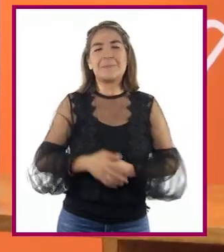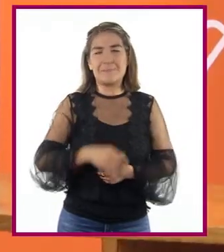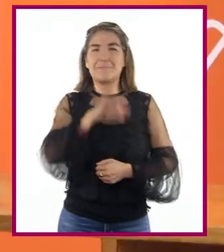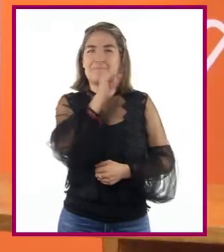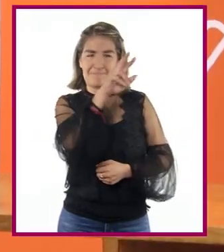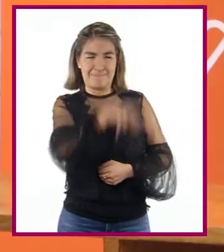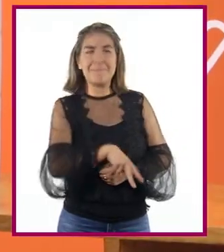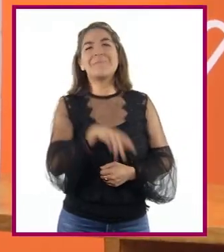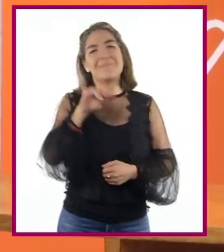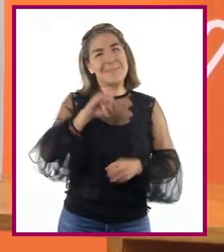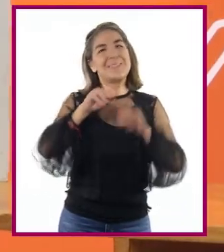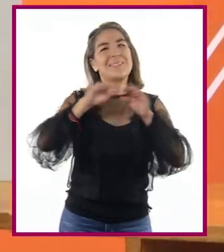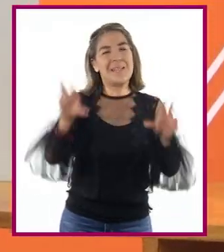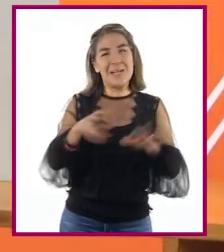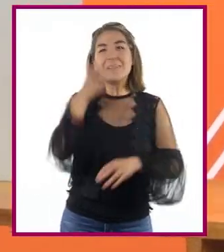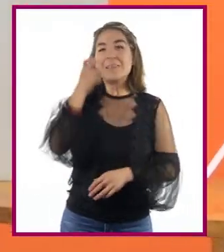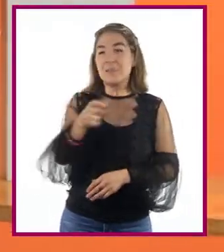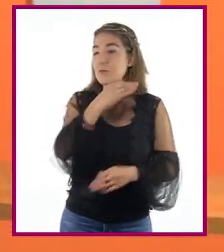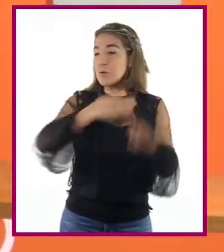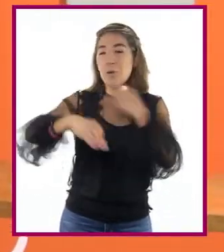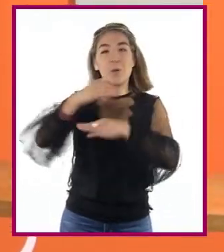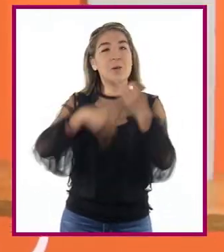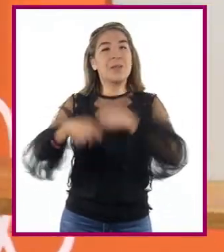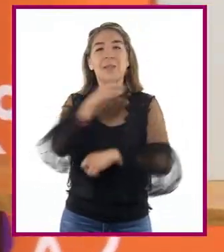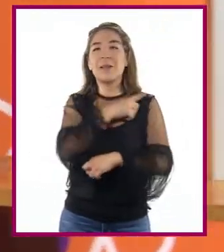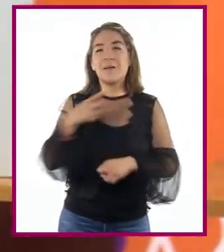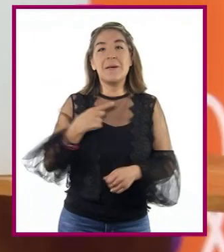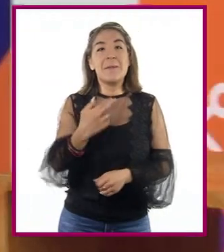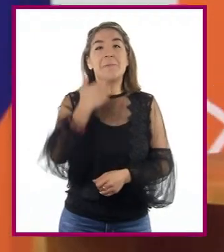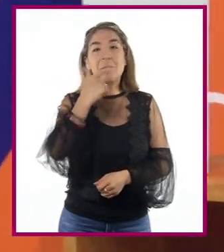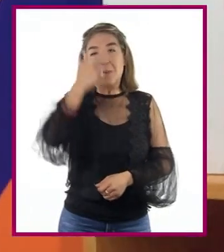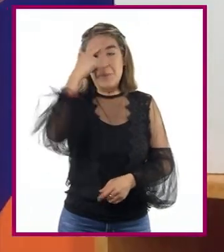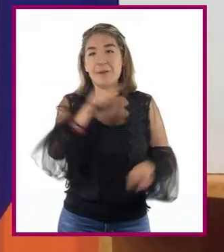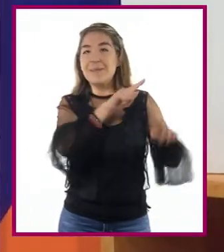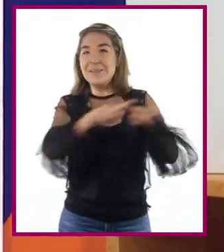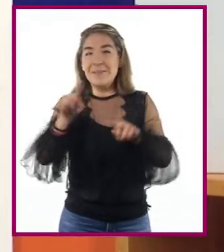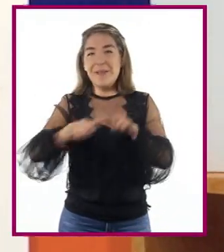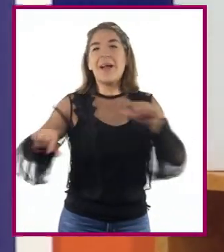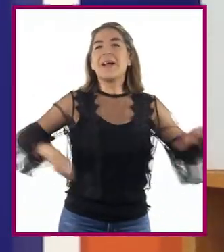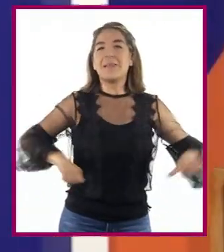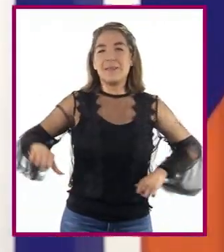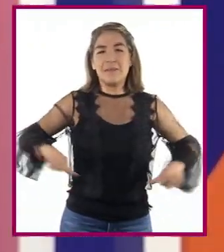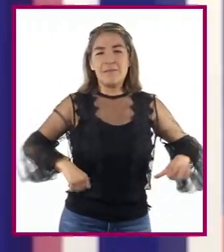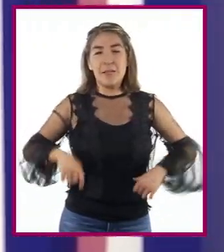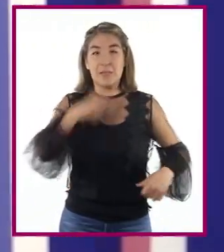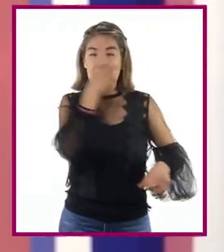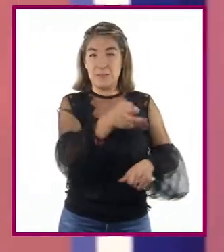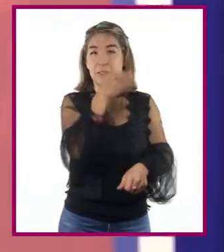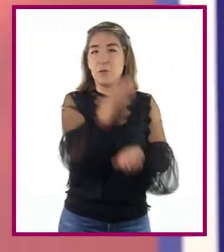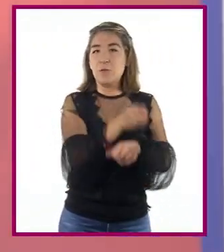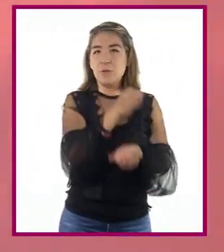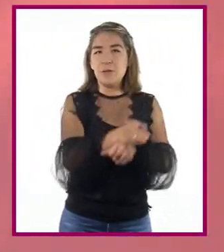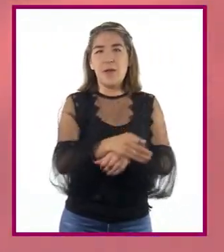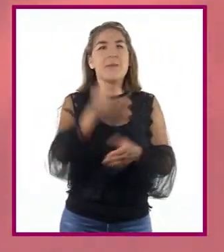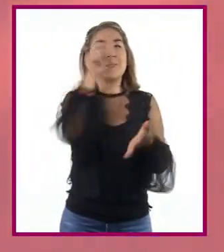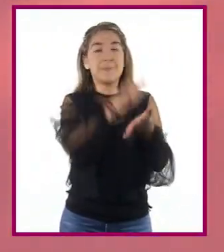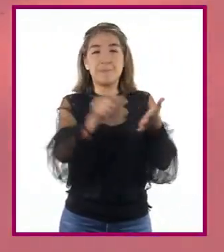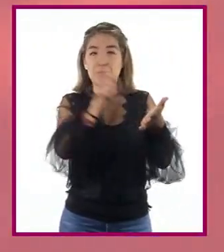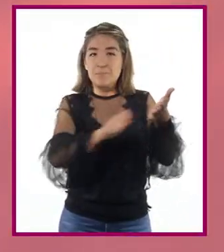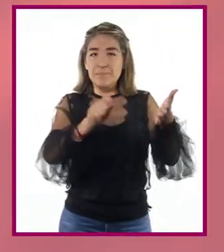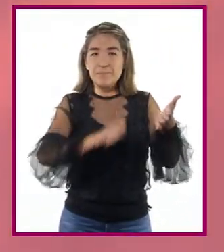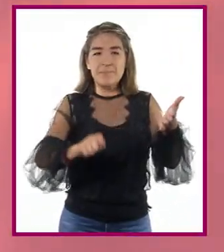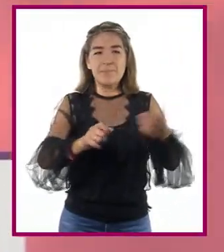por supuesto. Todos debemos aspirar a ser mejores en todos los sentidos. Y en este caso, la escritura